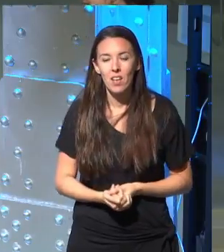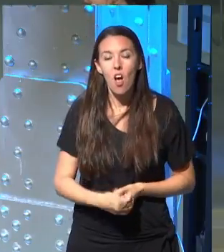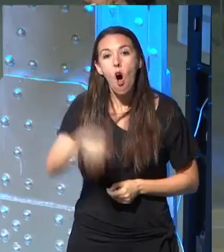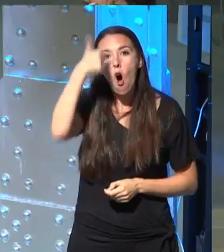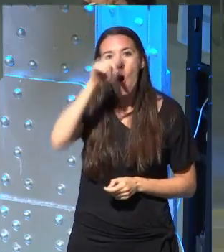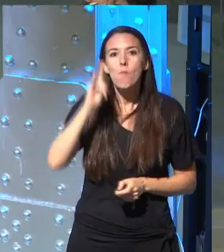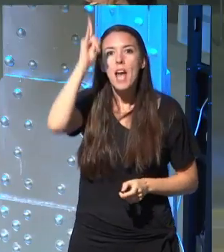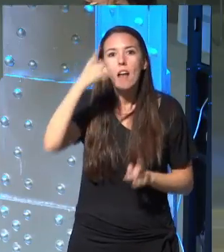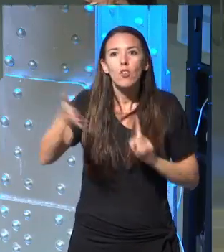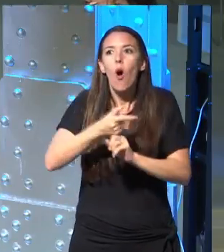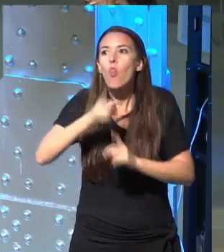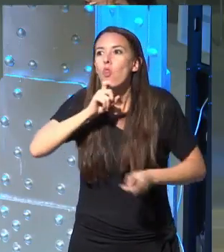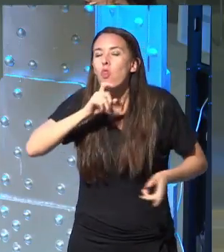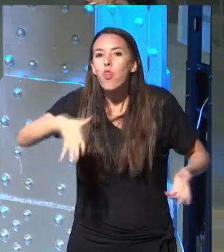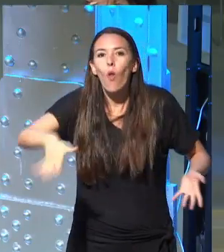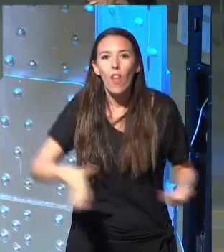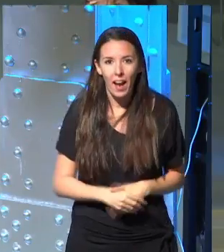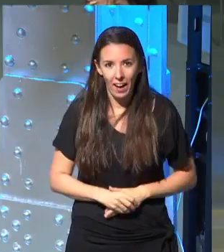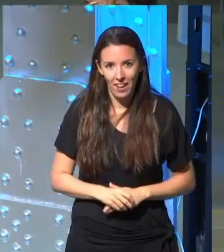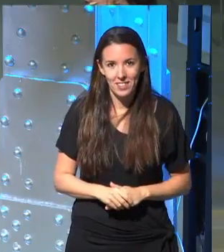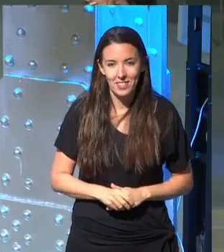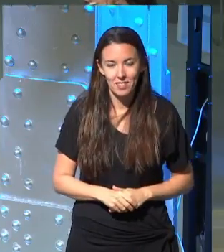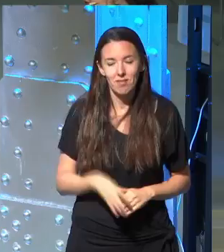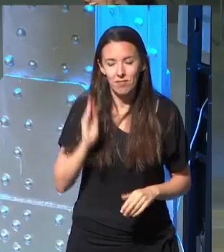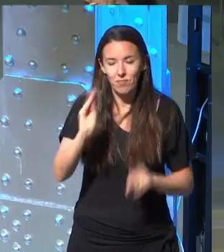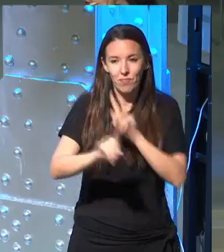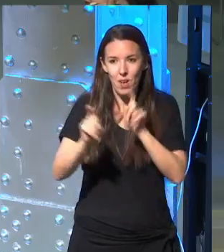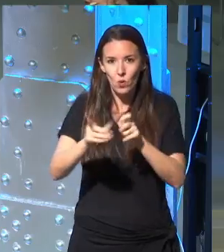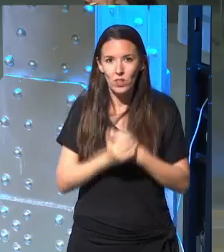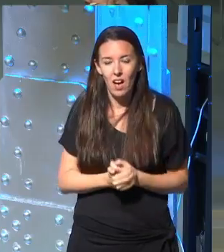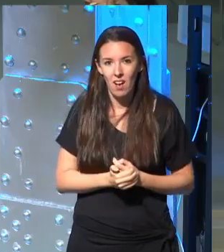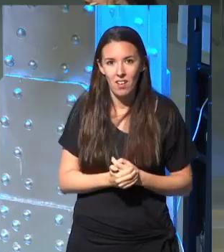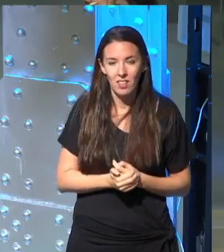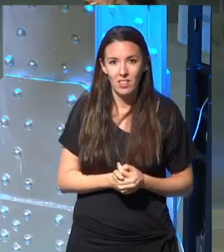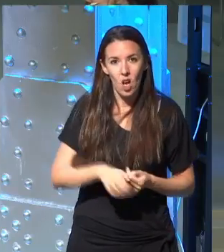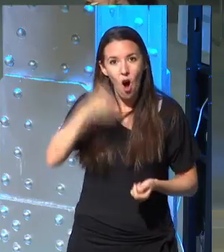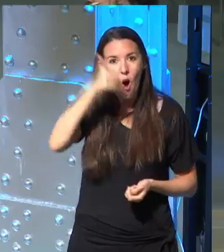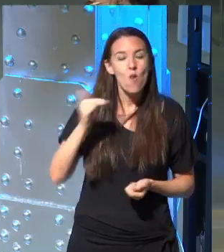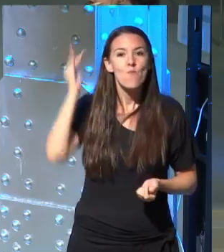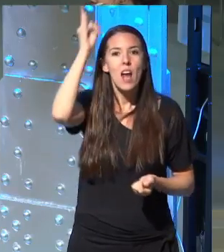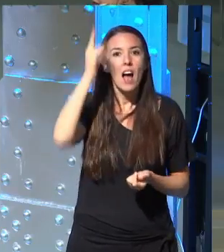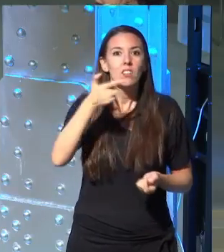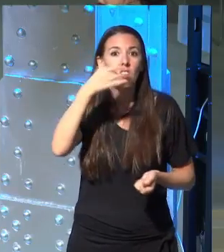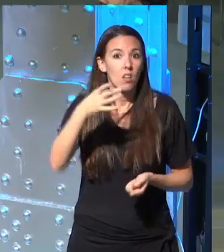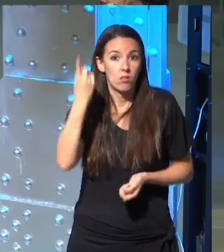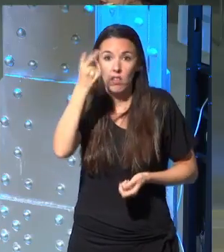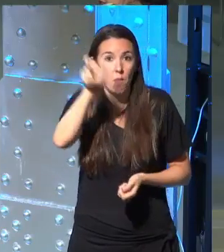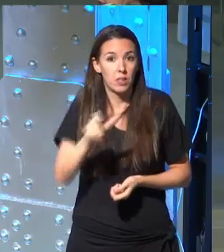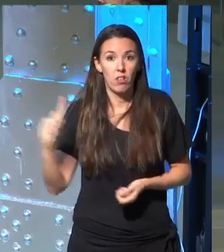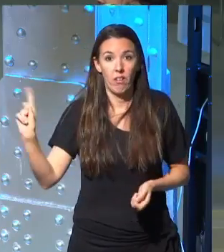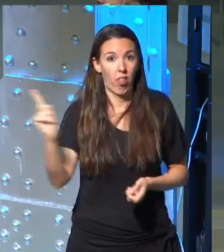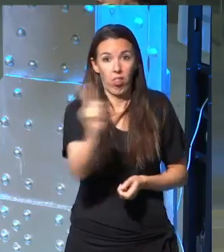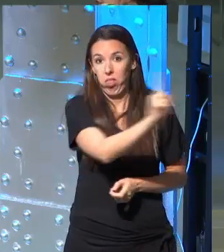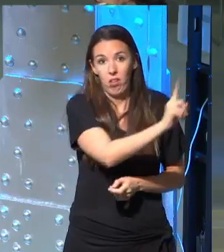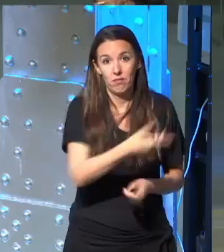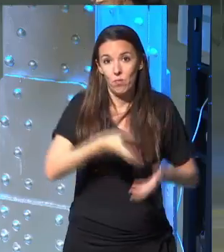salió? ¿El hombre alto de dónde salió? Sí, pregunta Sally Can Wait. El hombre alto, era ¿de dónde salió? Pasaba, era alguien que pasaba por